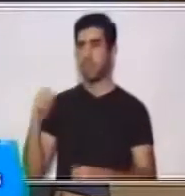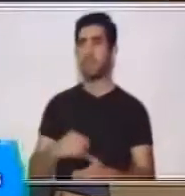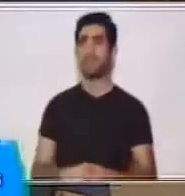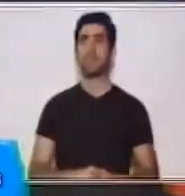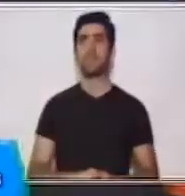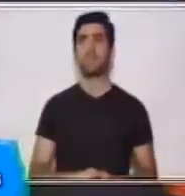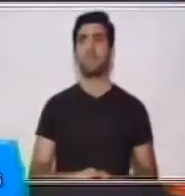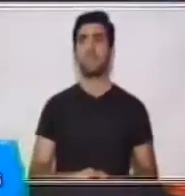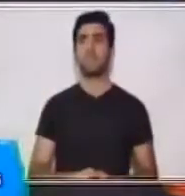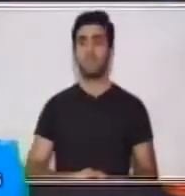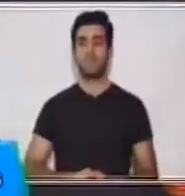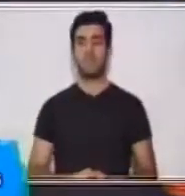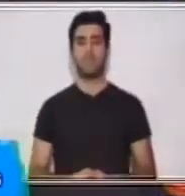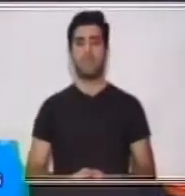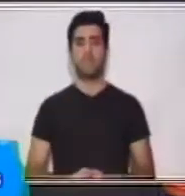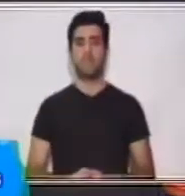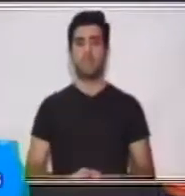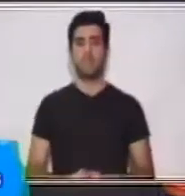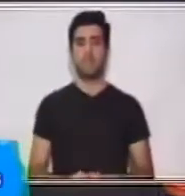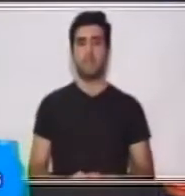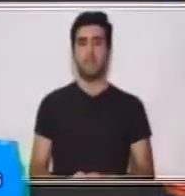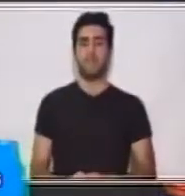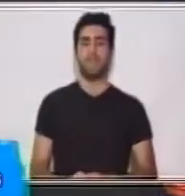conocemos, que va en el denominador, que sería